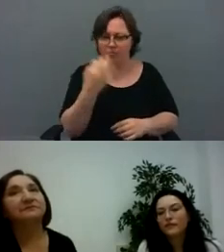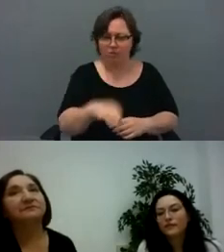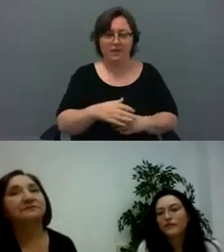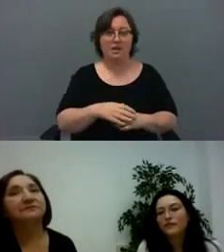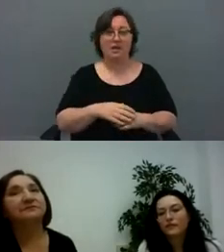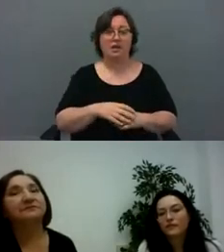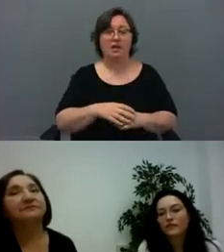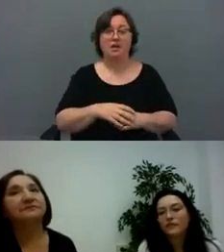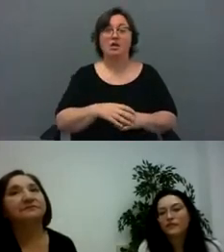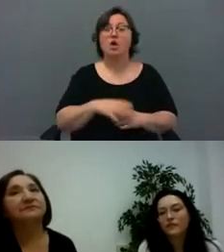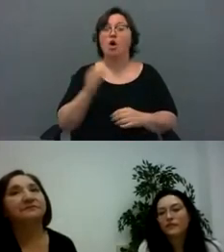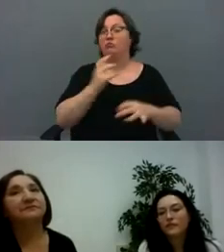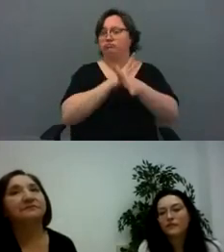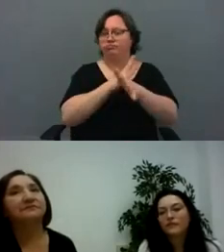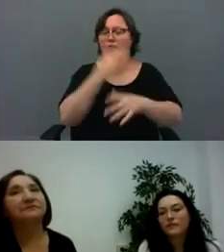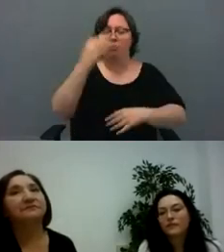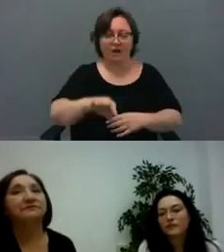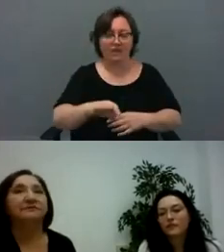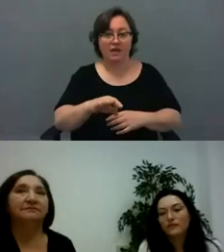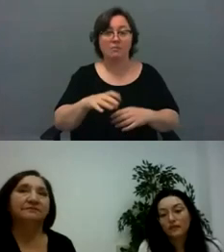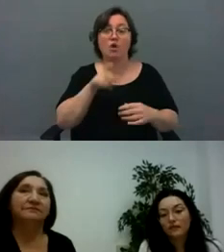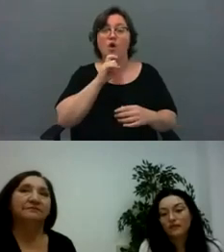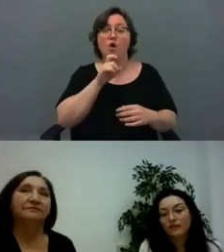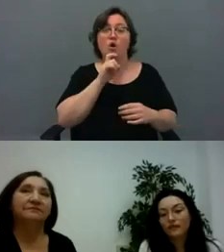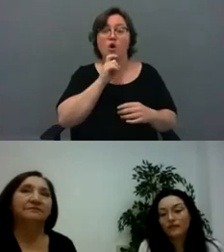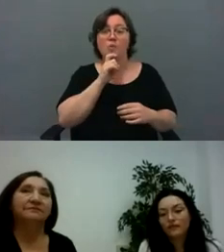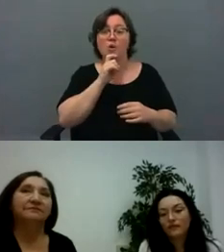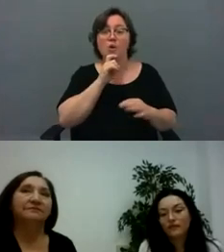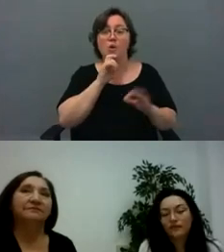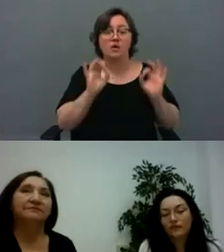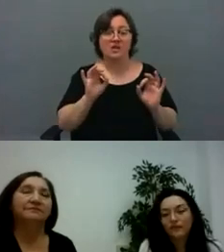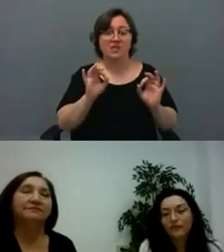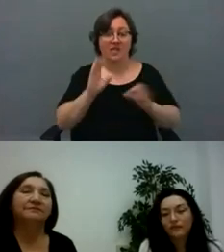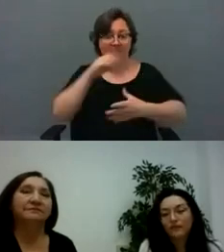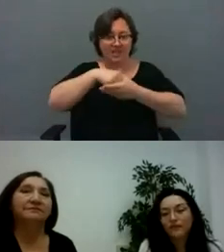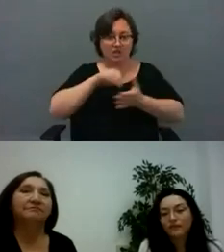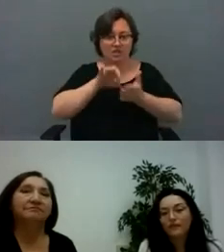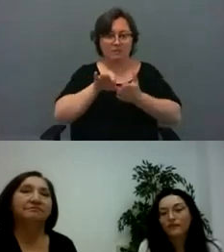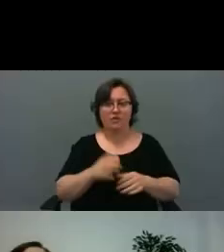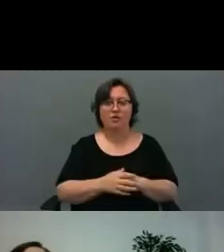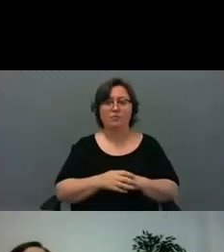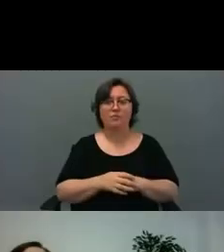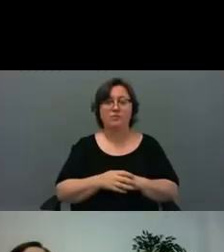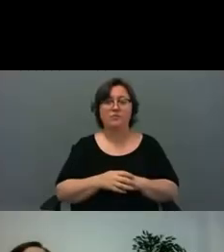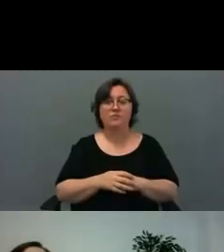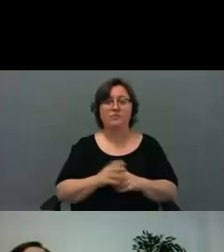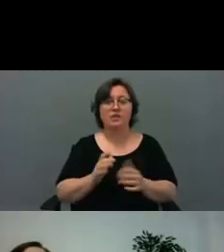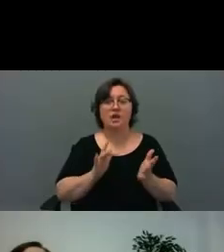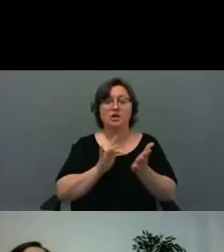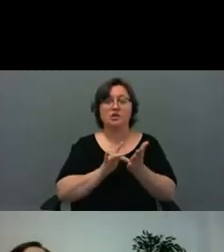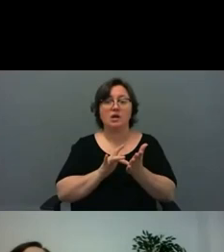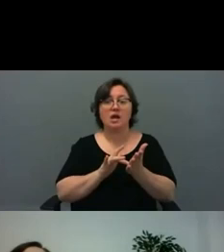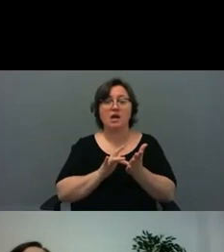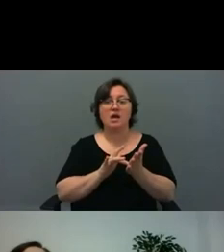y tener, por ejemplo, relaciones sexuales dentro de ese servicio residencial. Si eso es así, si eso verdaderamente